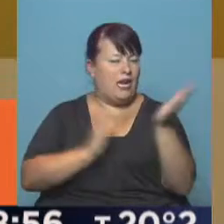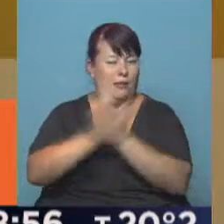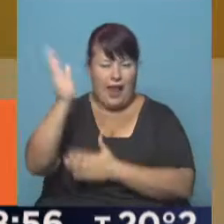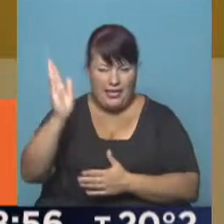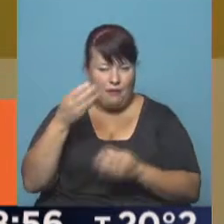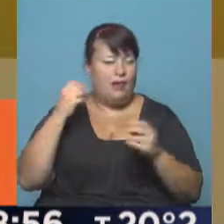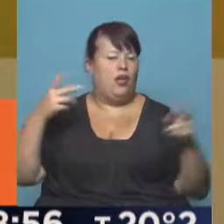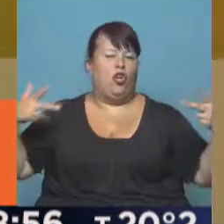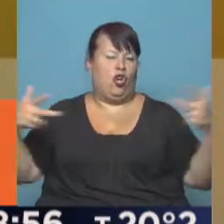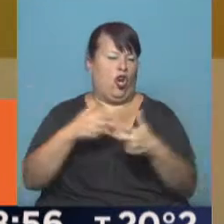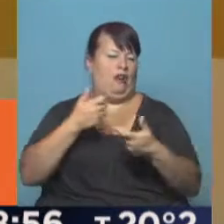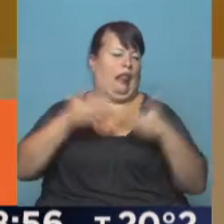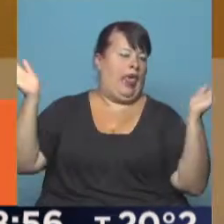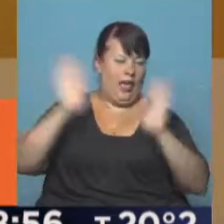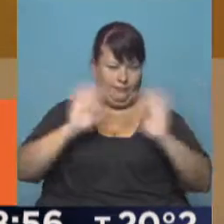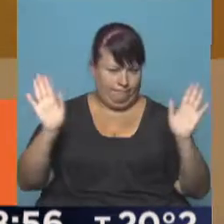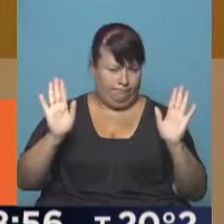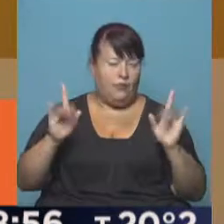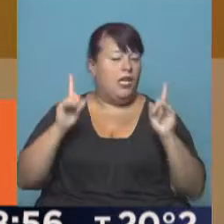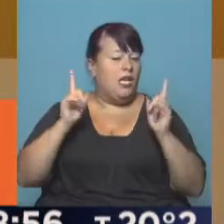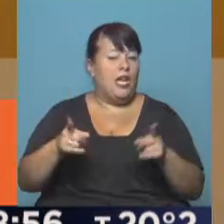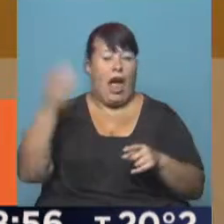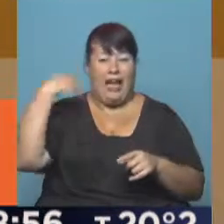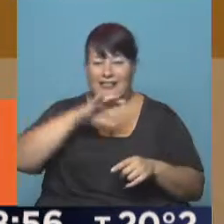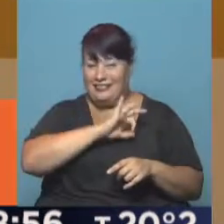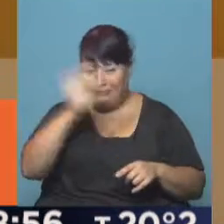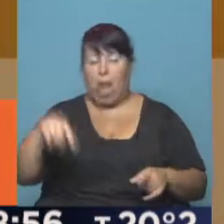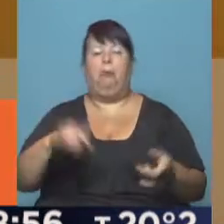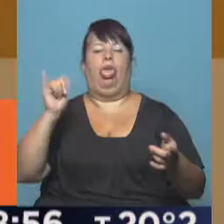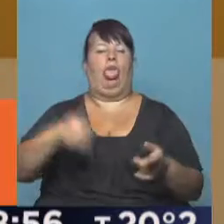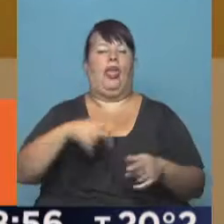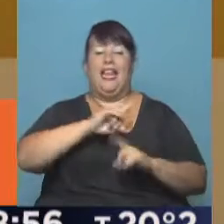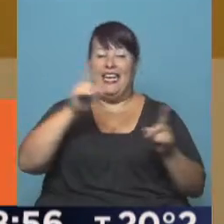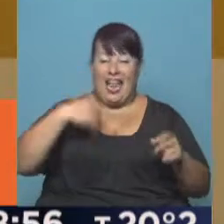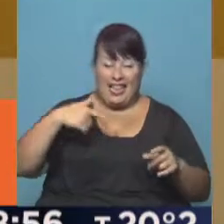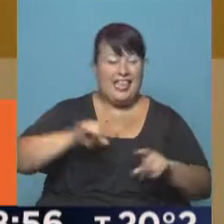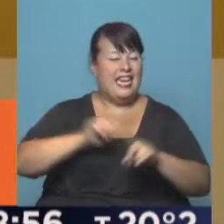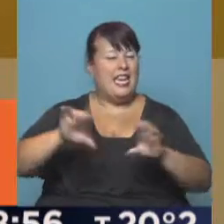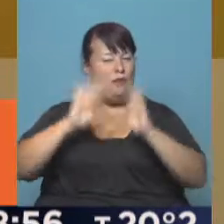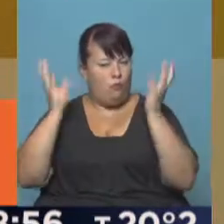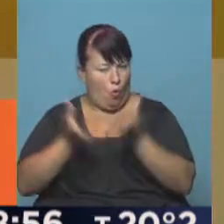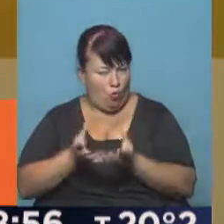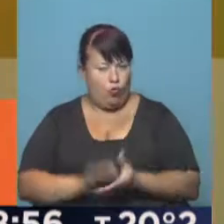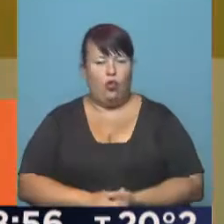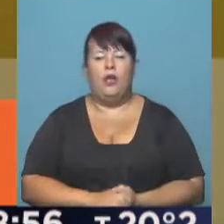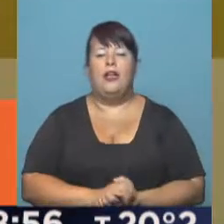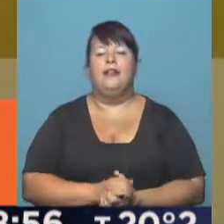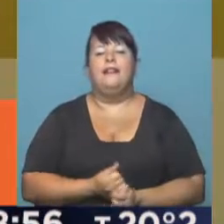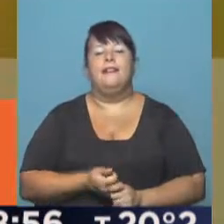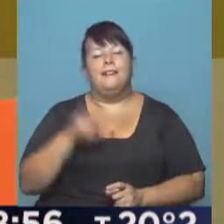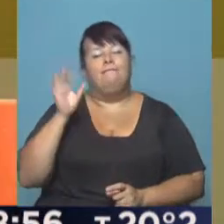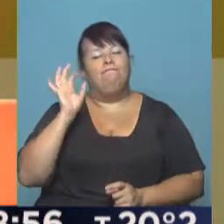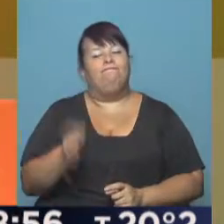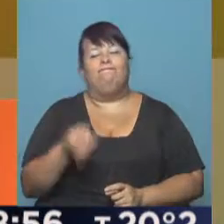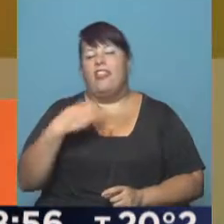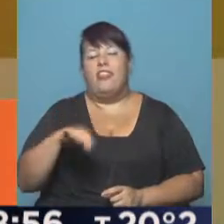era terminar con la impunidad. Y se hizo lo que no se había hecho nunca, ni en el país ni en el mundo. Y entendió que